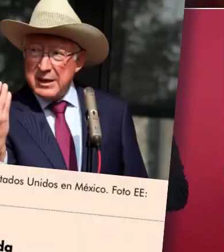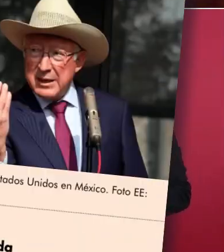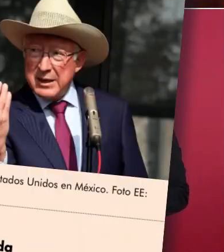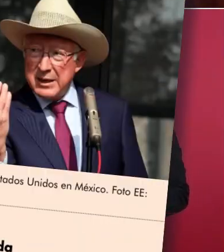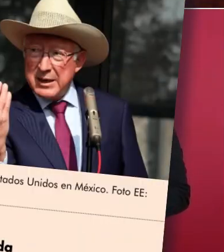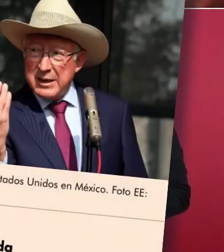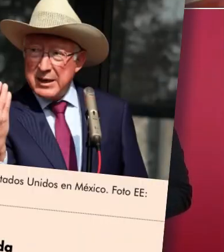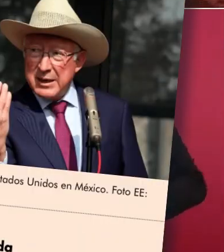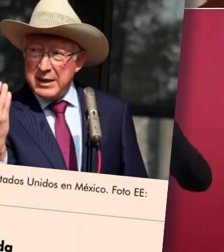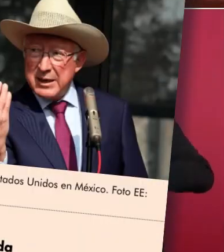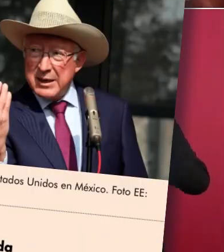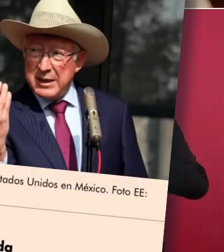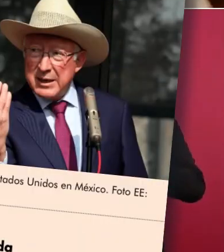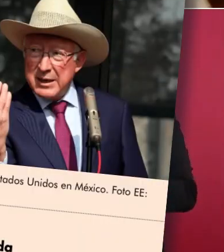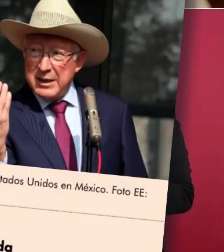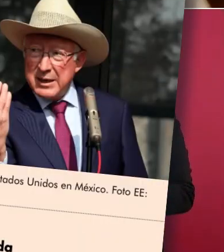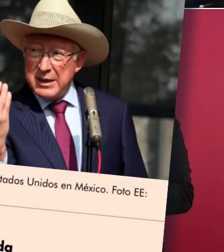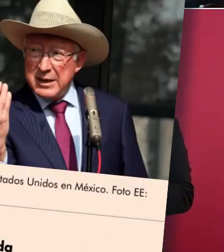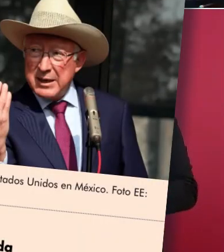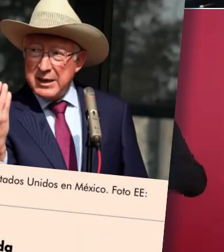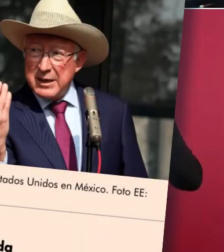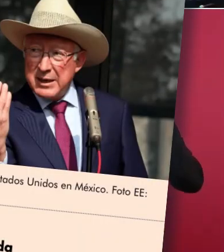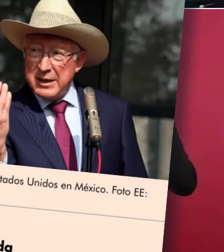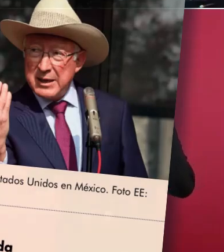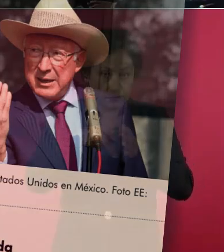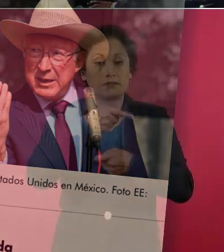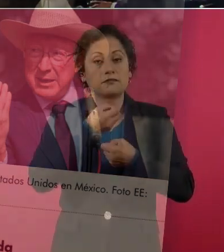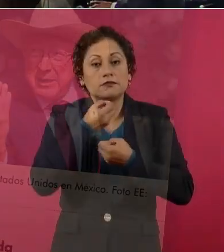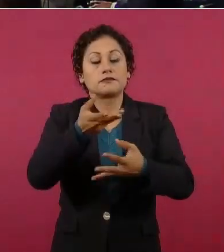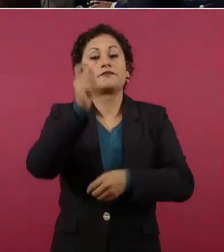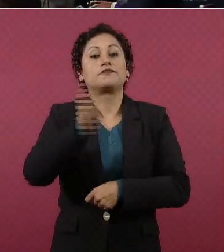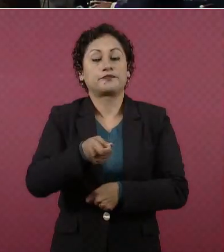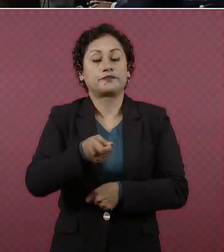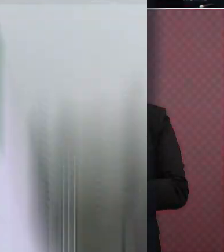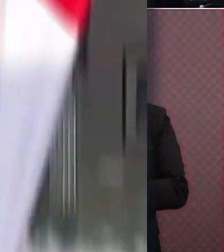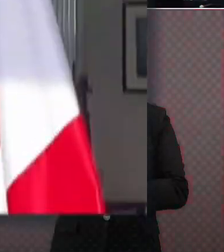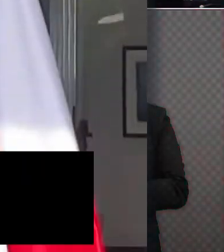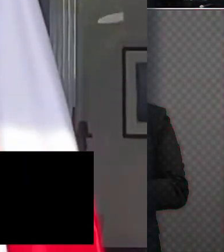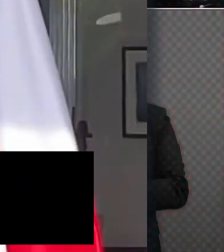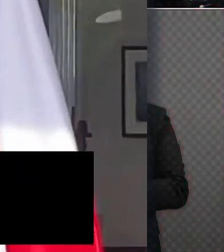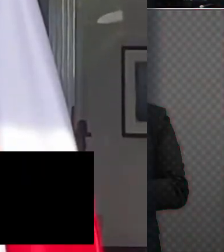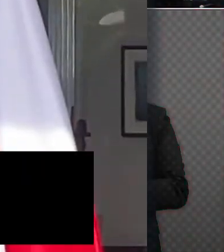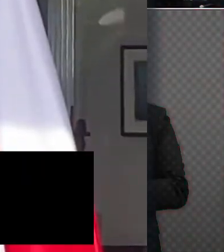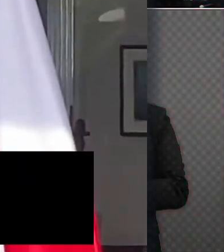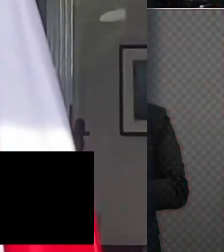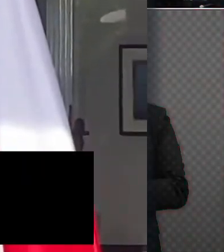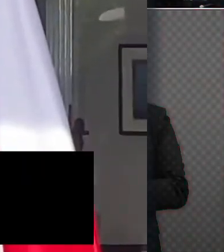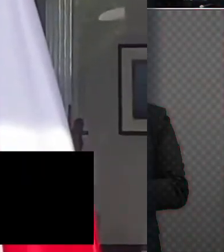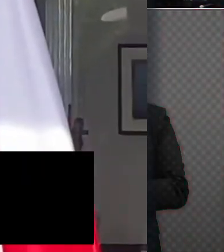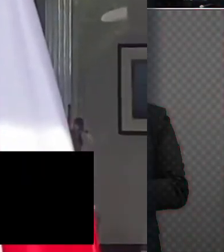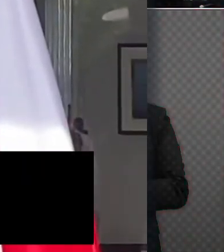el embajador de los Estados Unidos en México, Ken Salazar, una conferencia de prensa y ahí él aclara que en esa situación no ha cambiado. Pero el